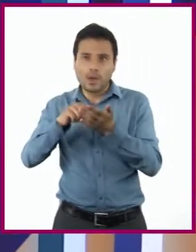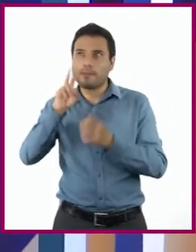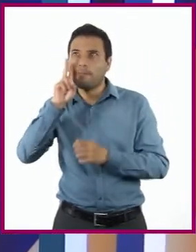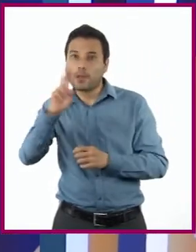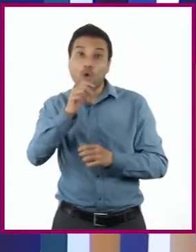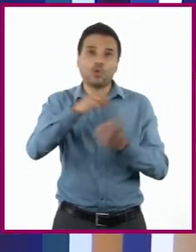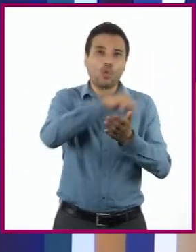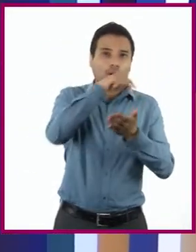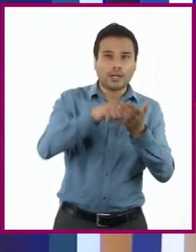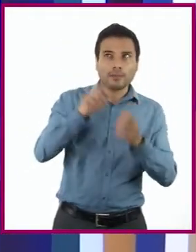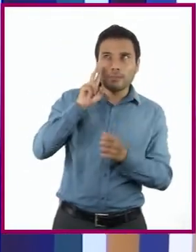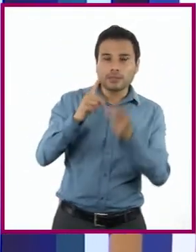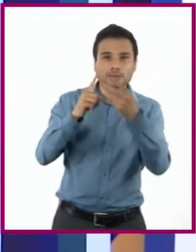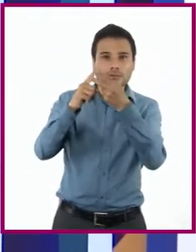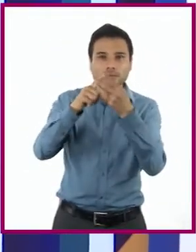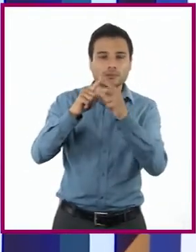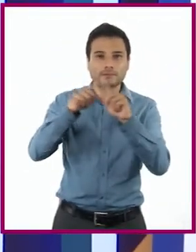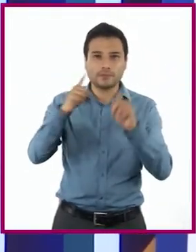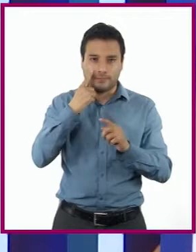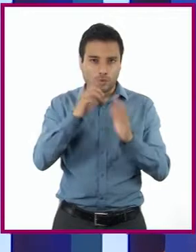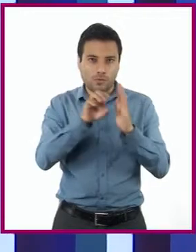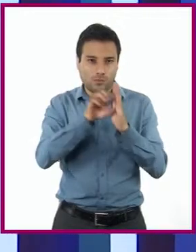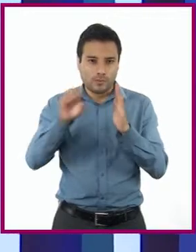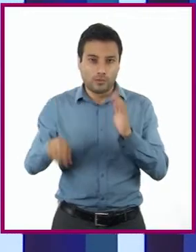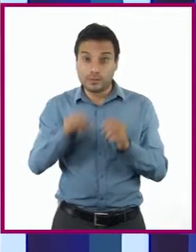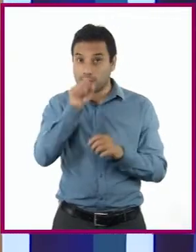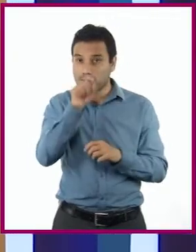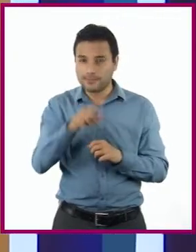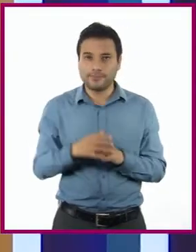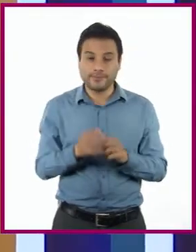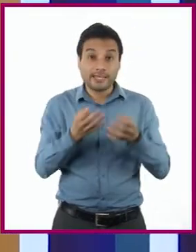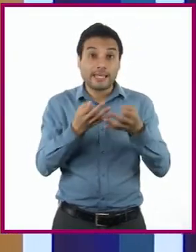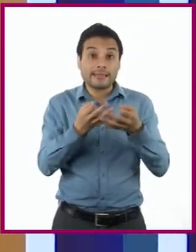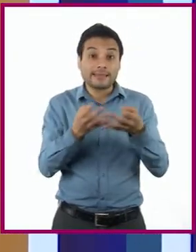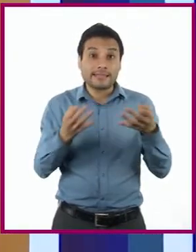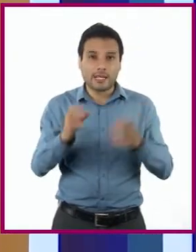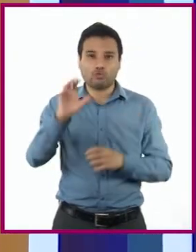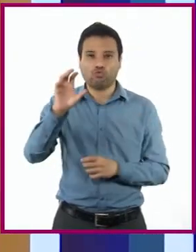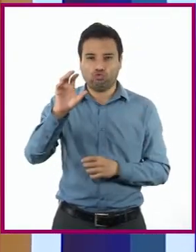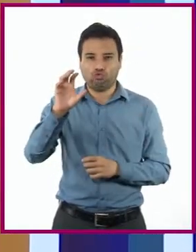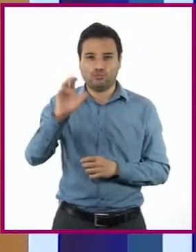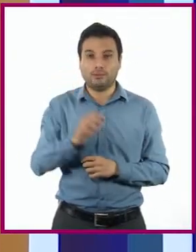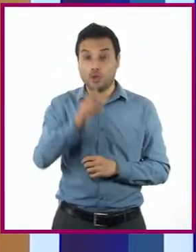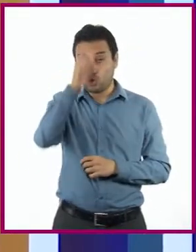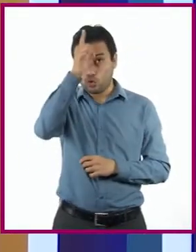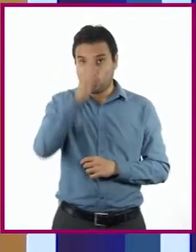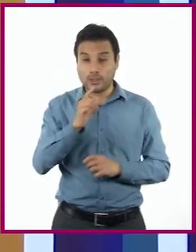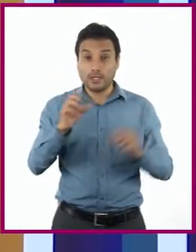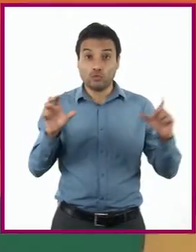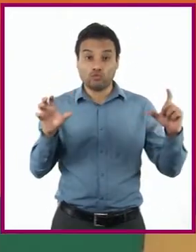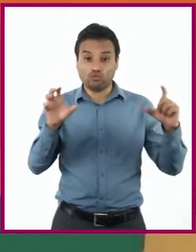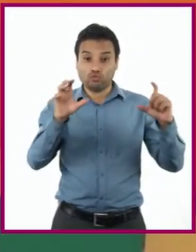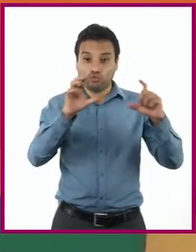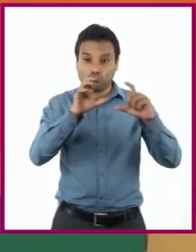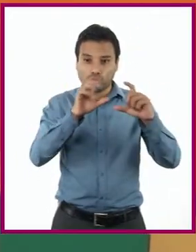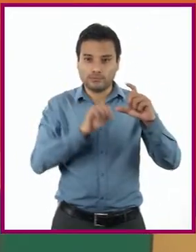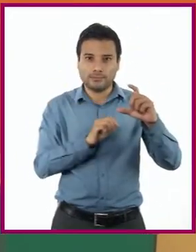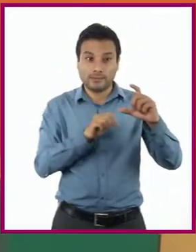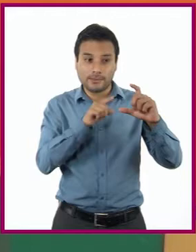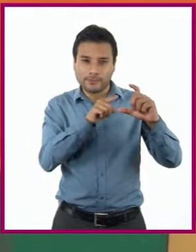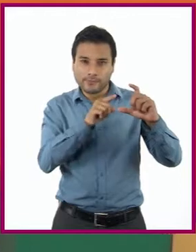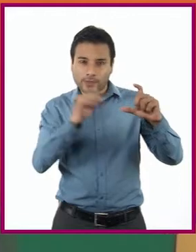También observó que la sombra proyectada por la Tierra sobre la Luna durante un eclipse era redonda.